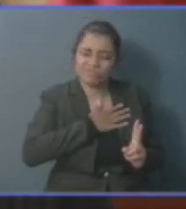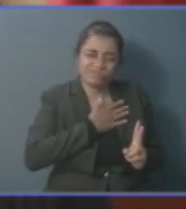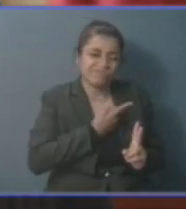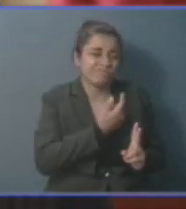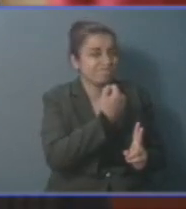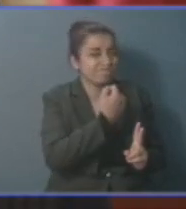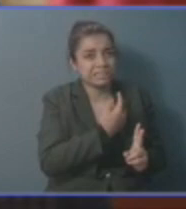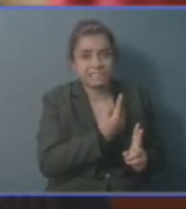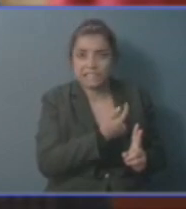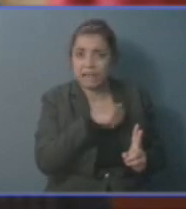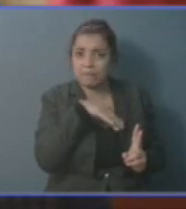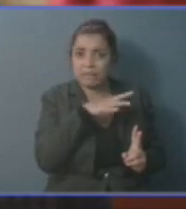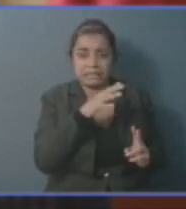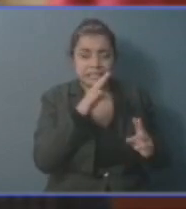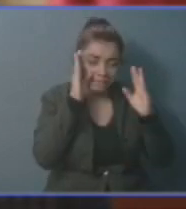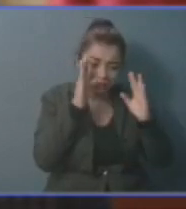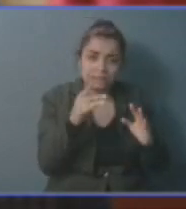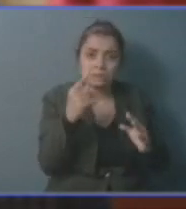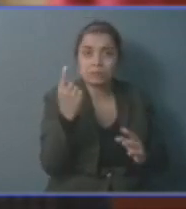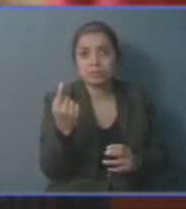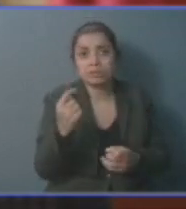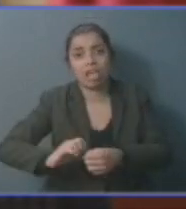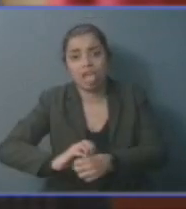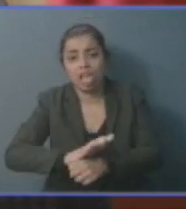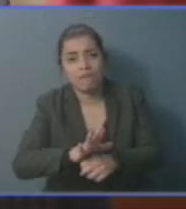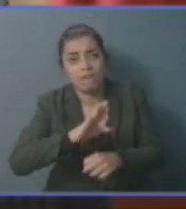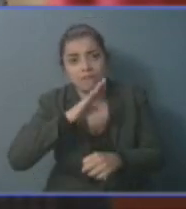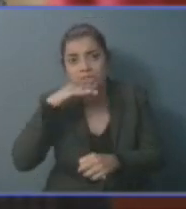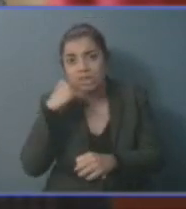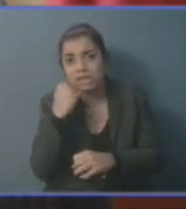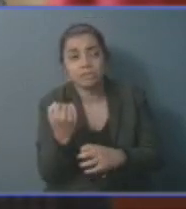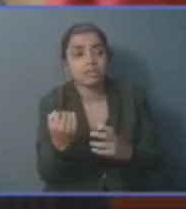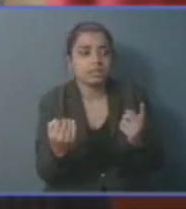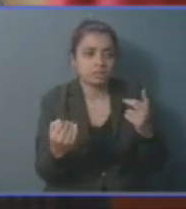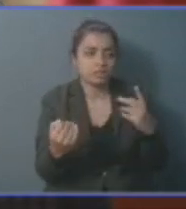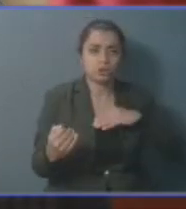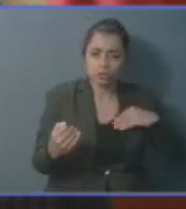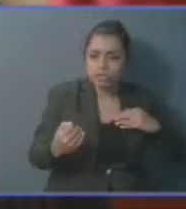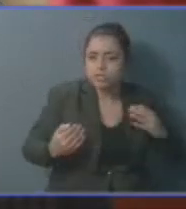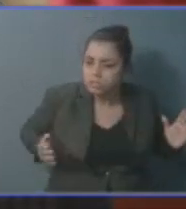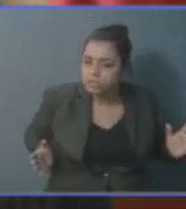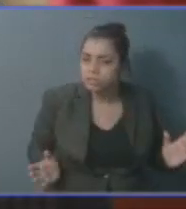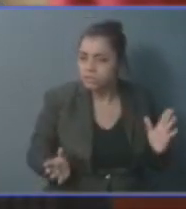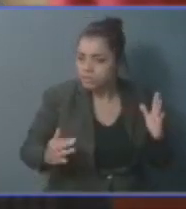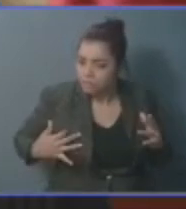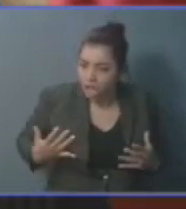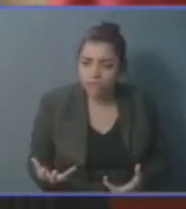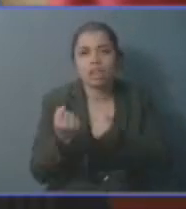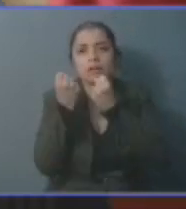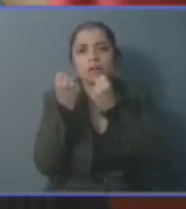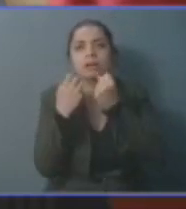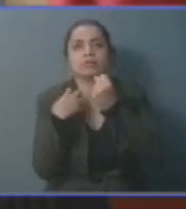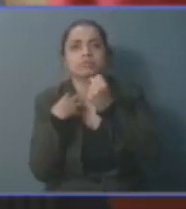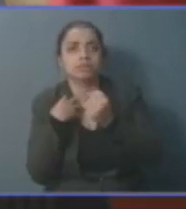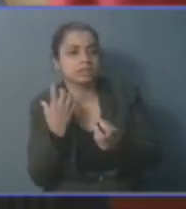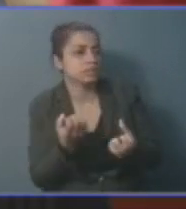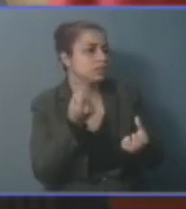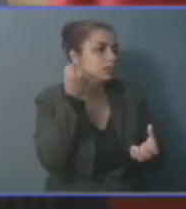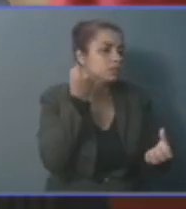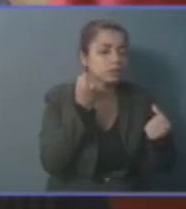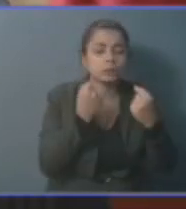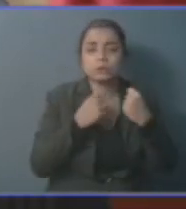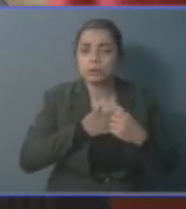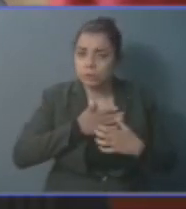la primera línea de atención contra la pandemia, se han logrado salvar muchas vidas de pacientes, que todos